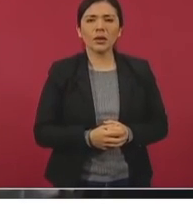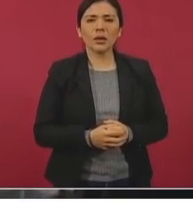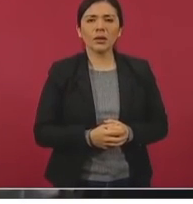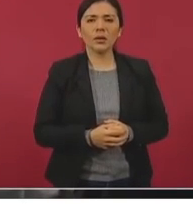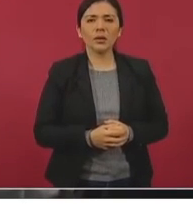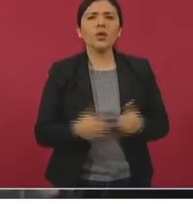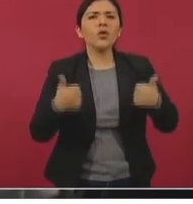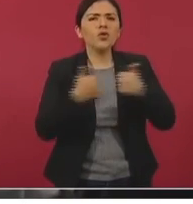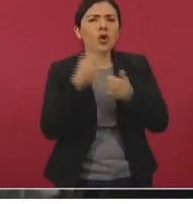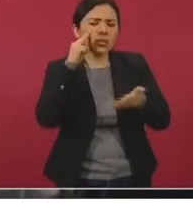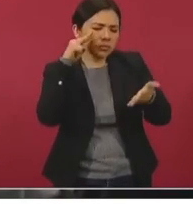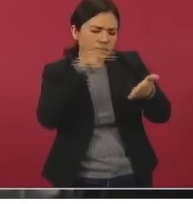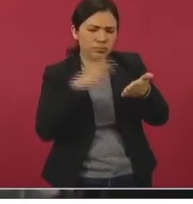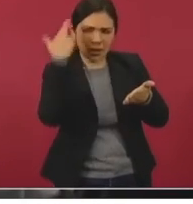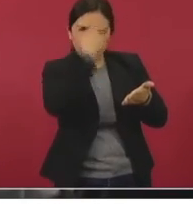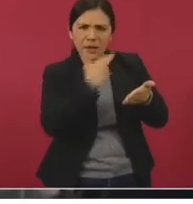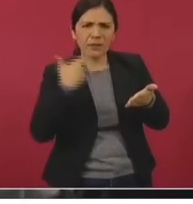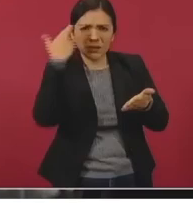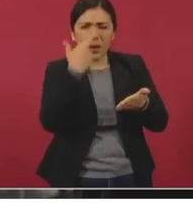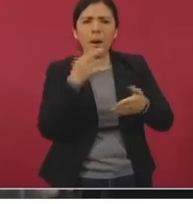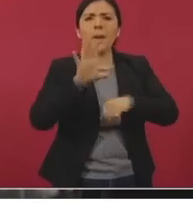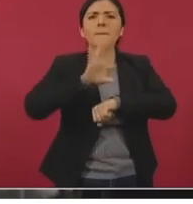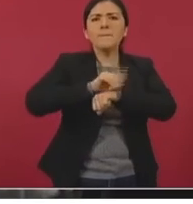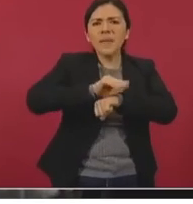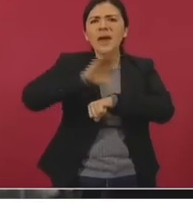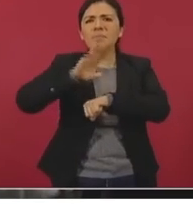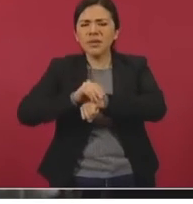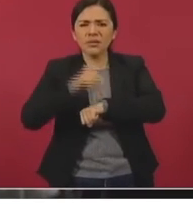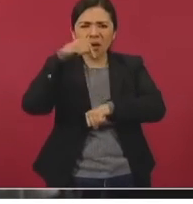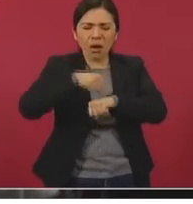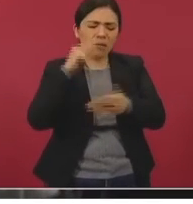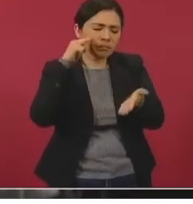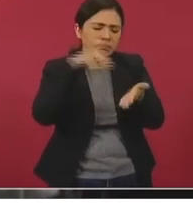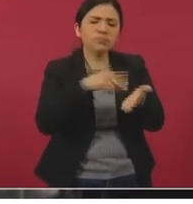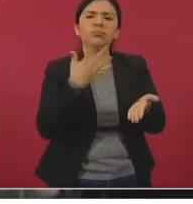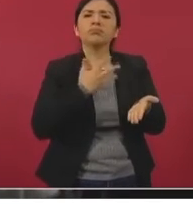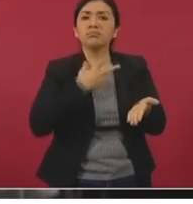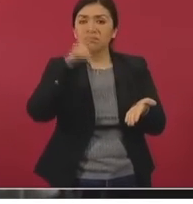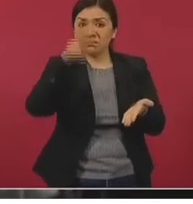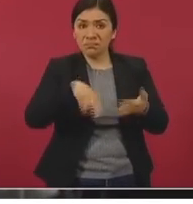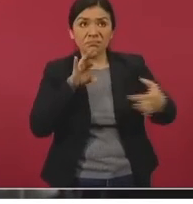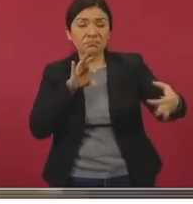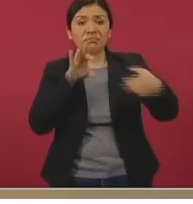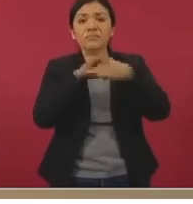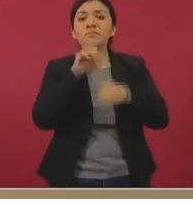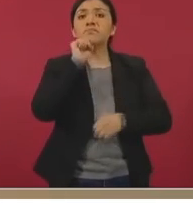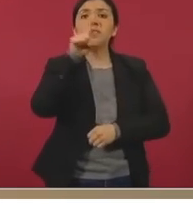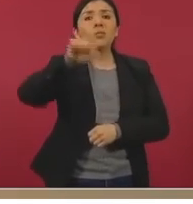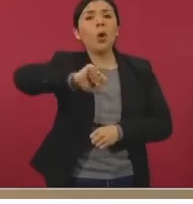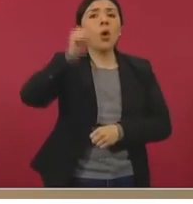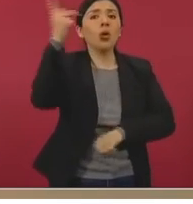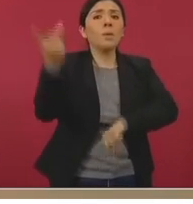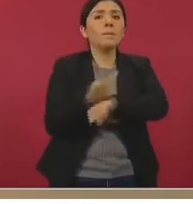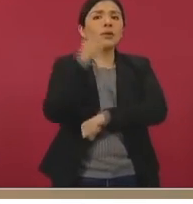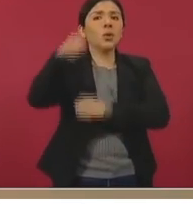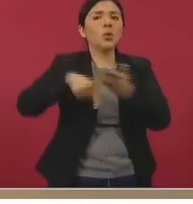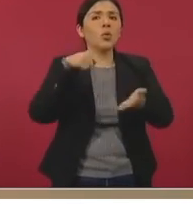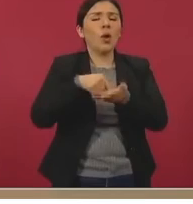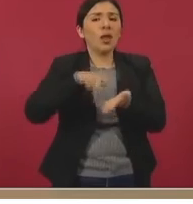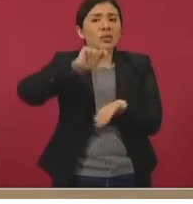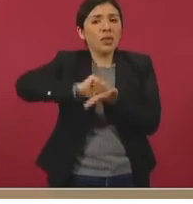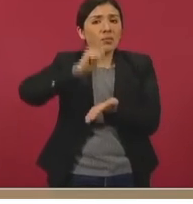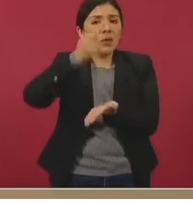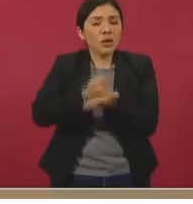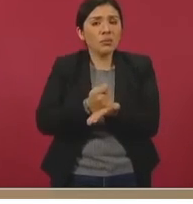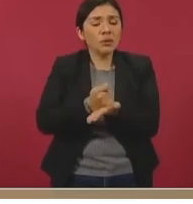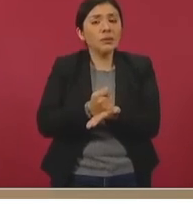los permisos y la ruta de los camiones, se estableció que hay una conexión con el otro evento de Oyama y